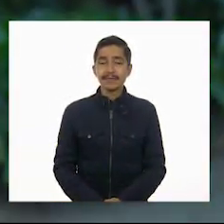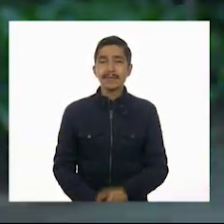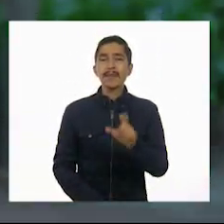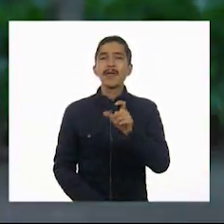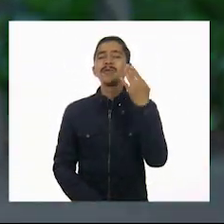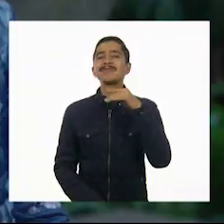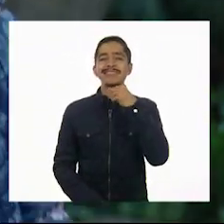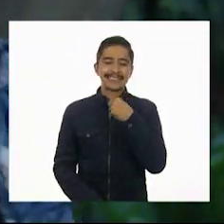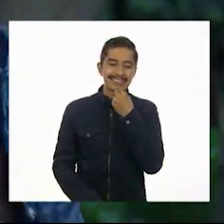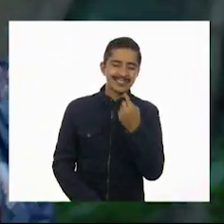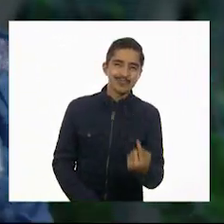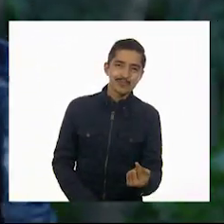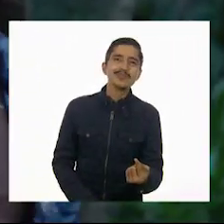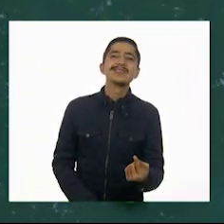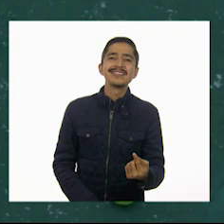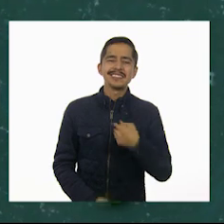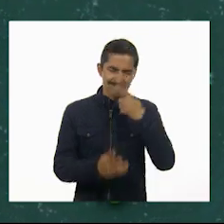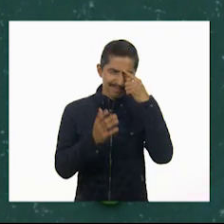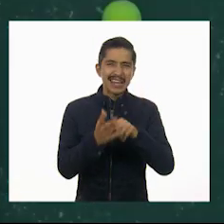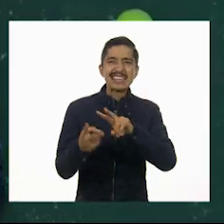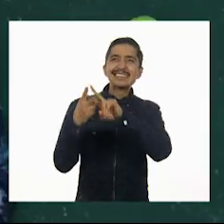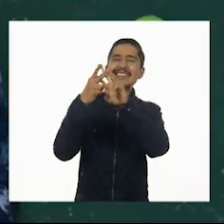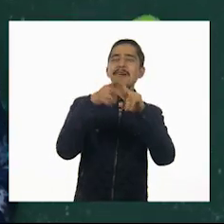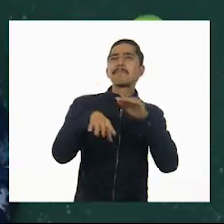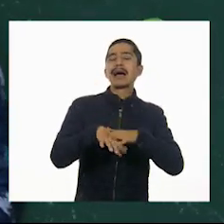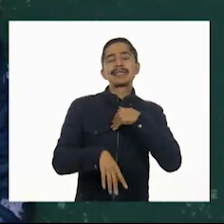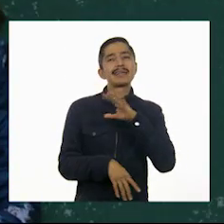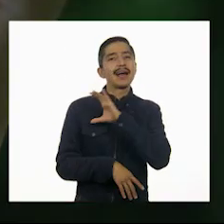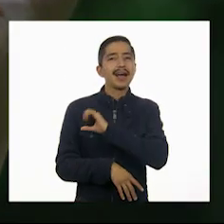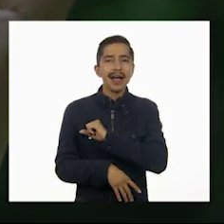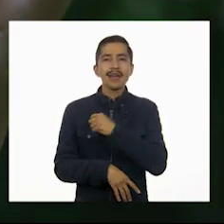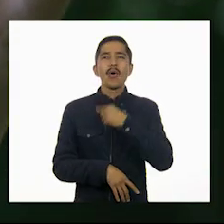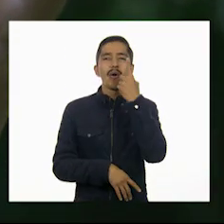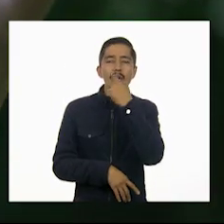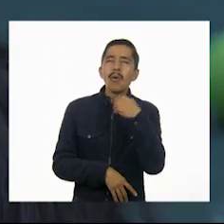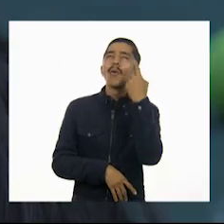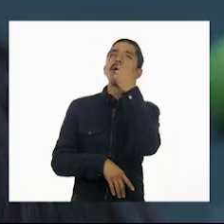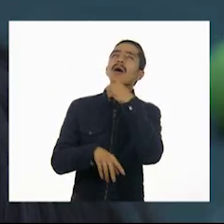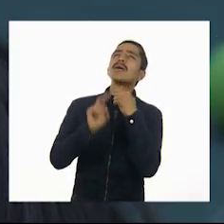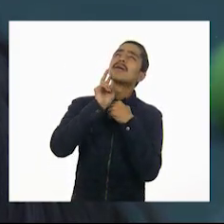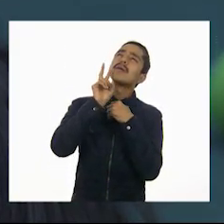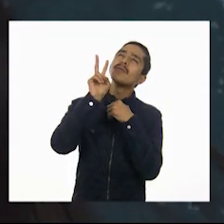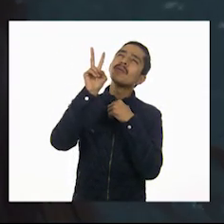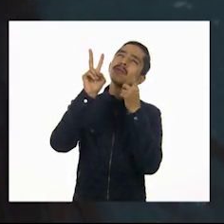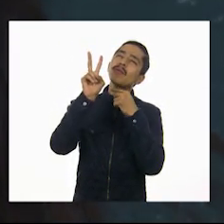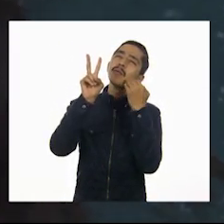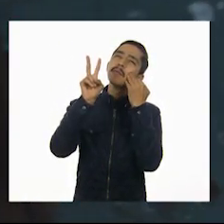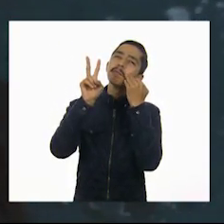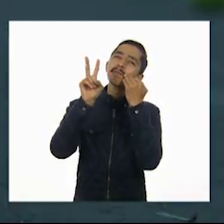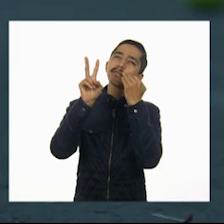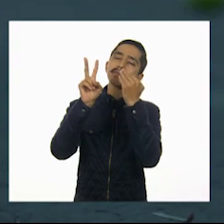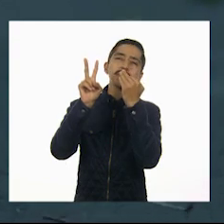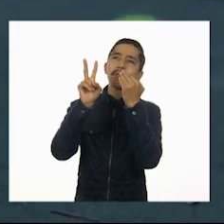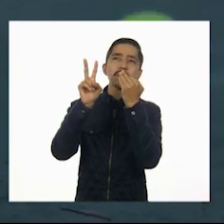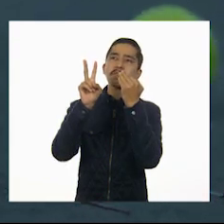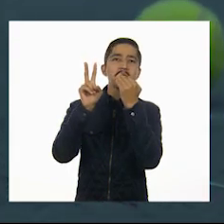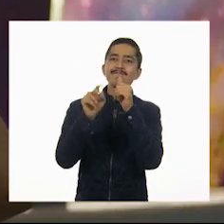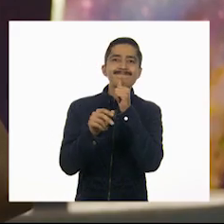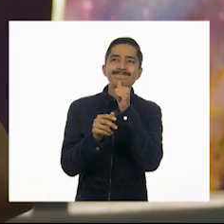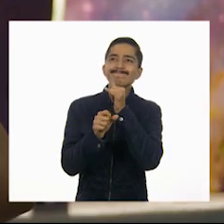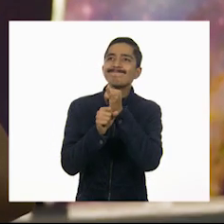Cuando era pequeña, creía que las estrellas serían mi pasión y pasaba horas viendo al espacio y todo lo que aún había por